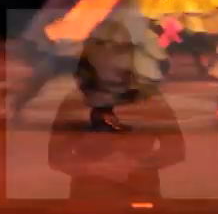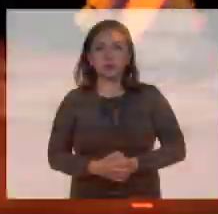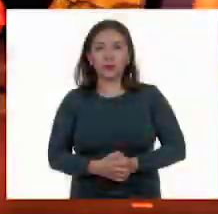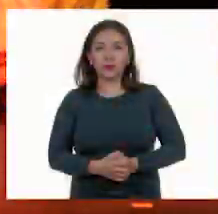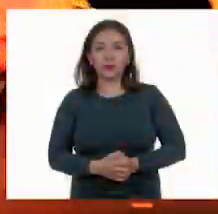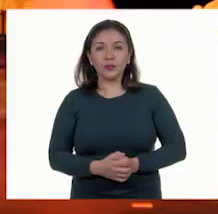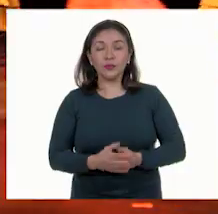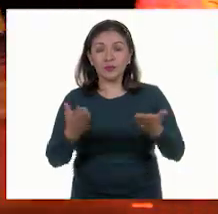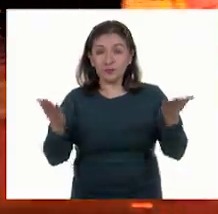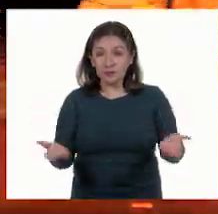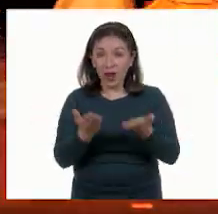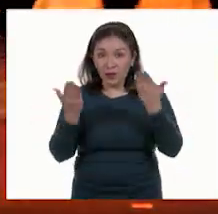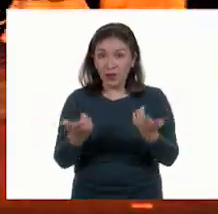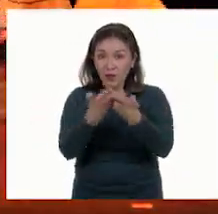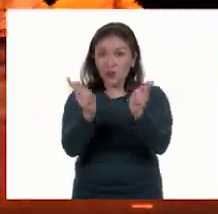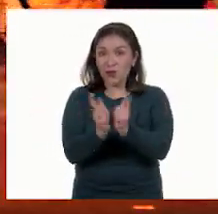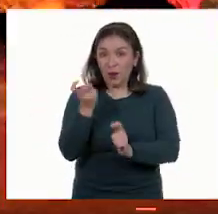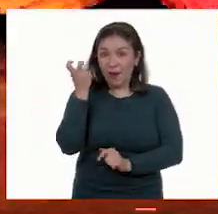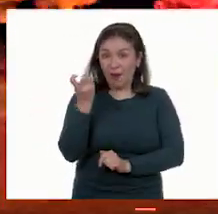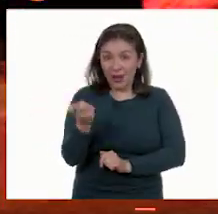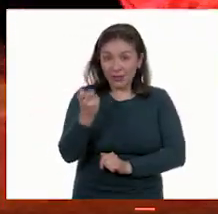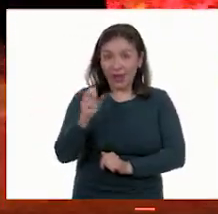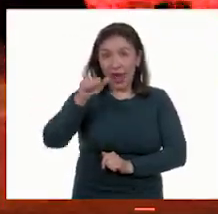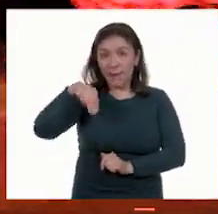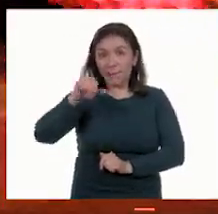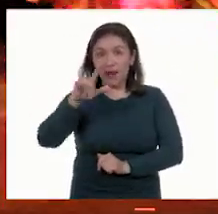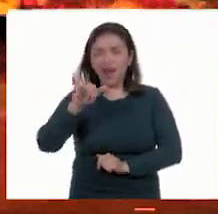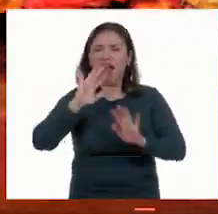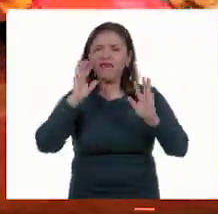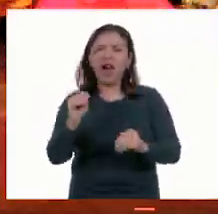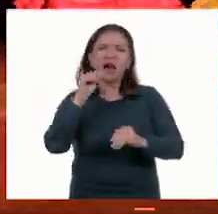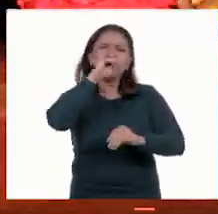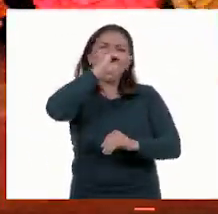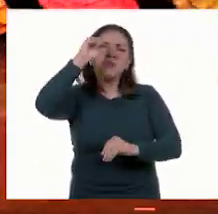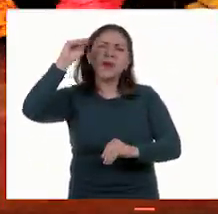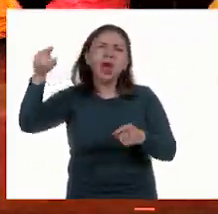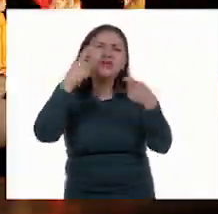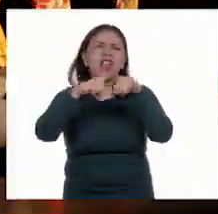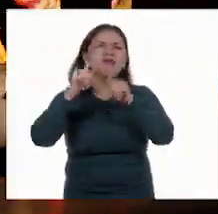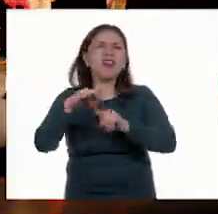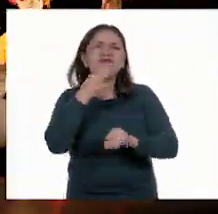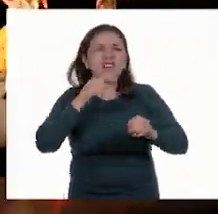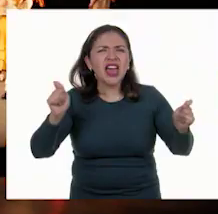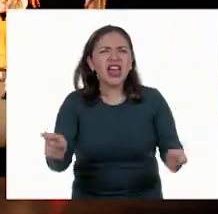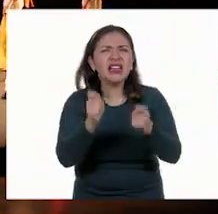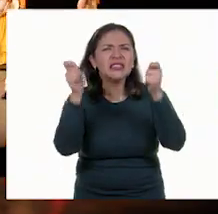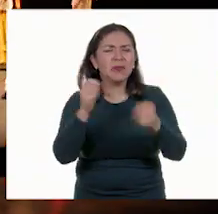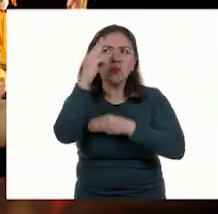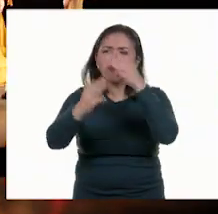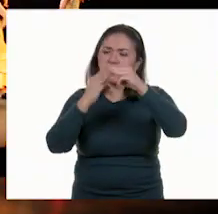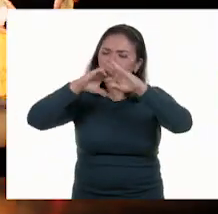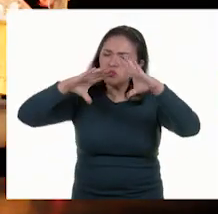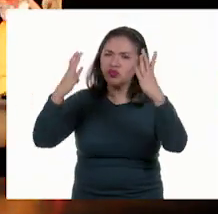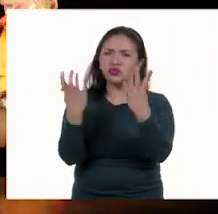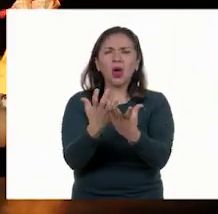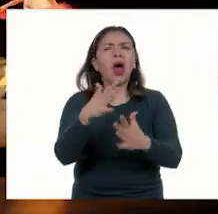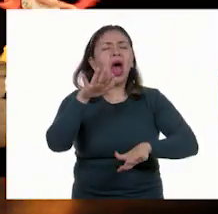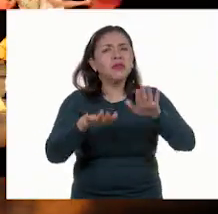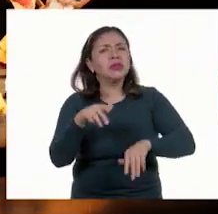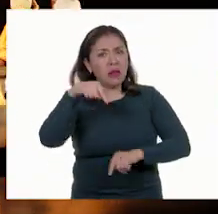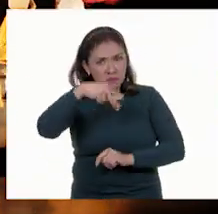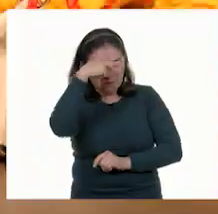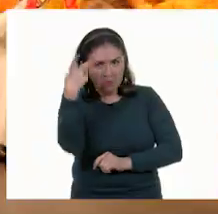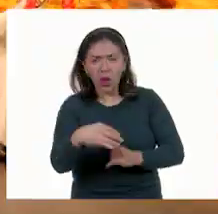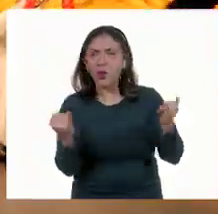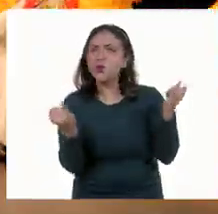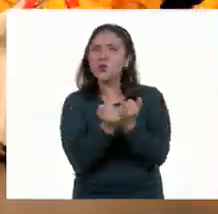El Ballet Folclórico de Amalia Hernández se ha presentado en todos los grandes festivales de folclore en el mundo y en numerosos foros de